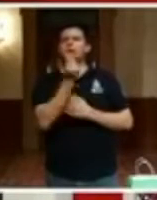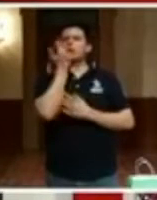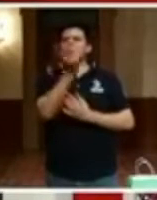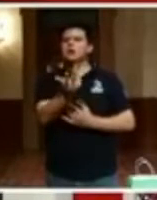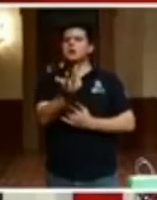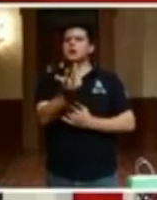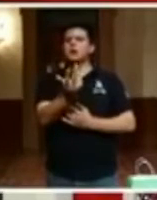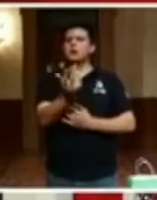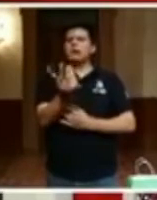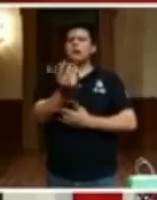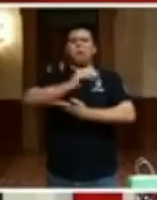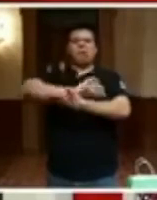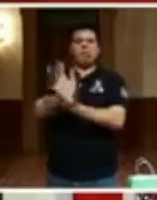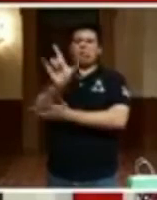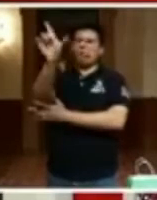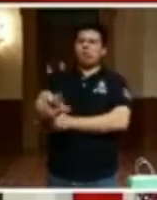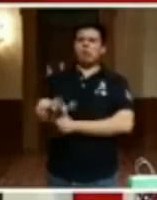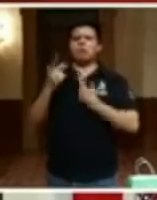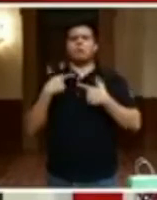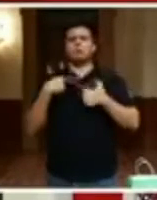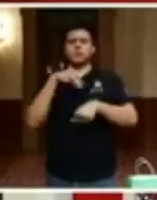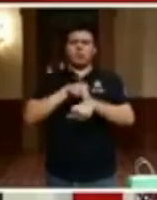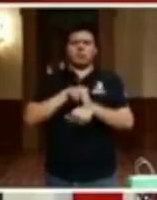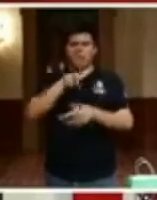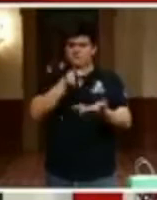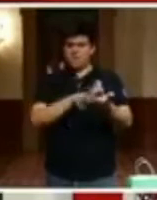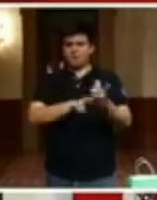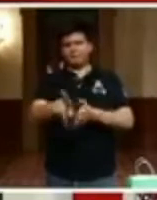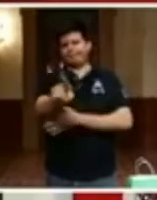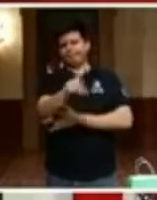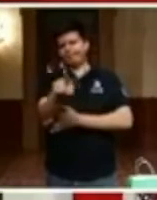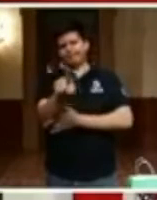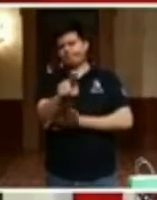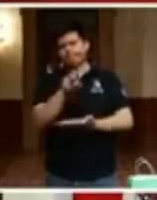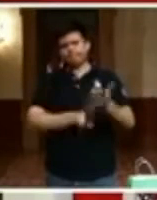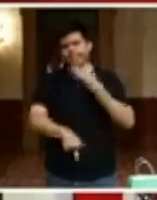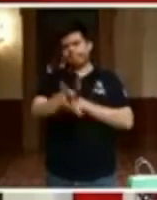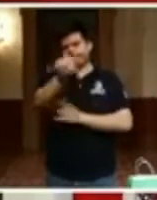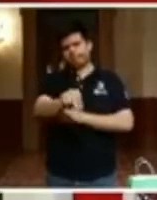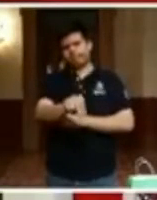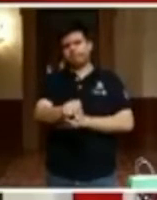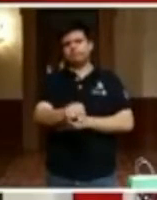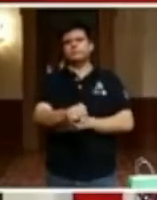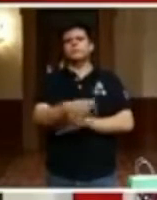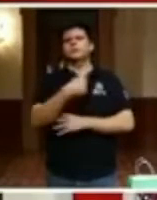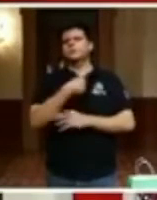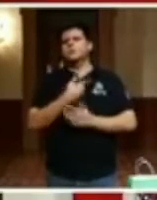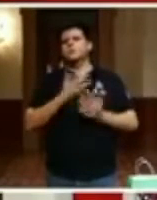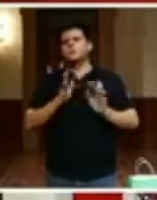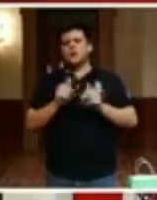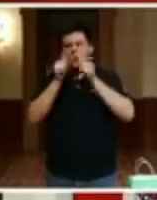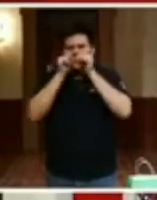denigrar al personal médico no se vale no se vale he